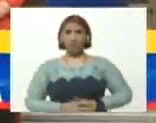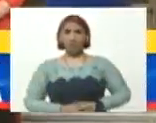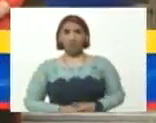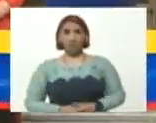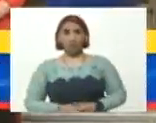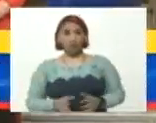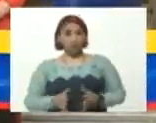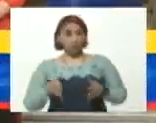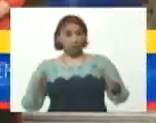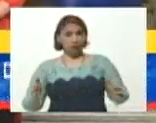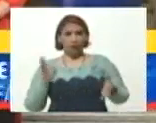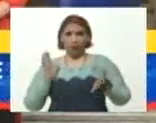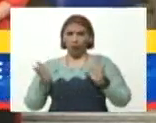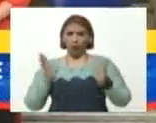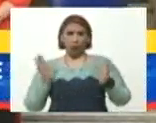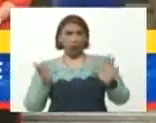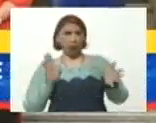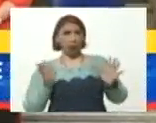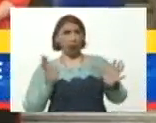muy grata conversación